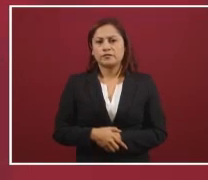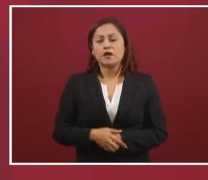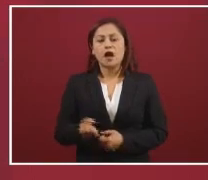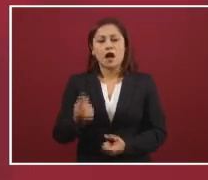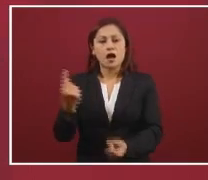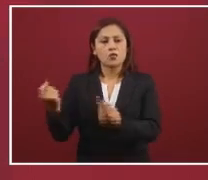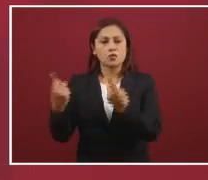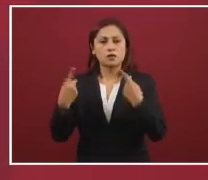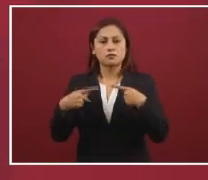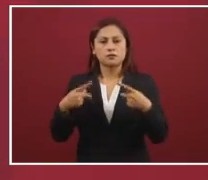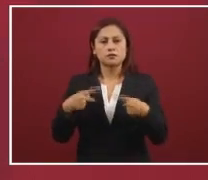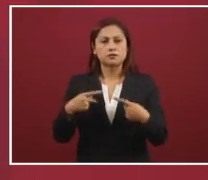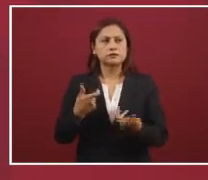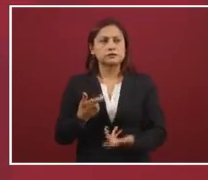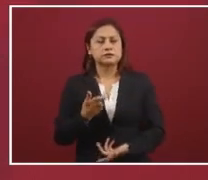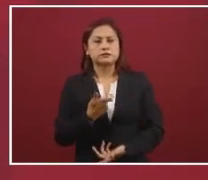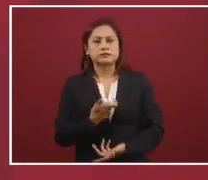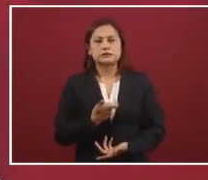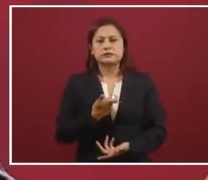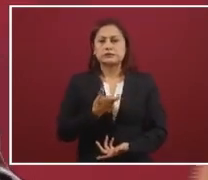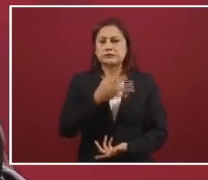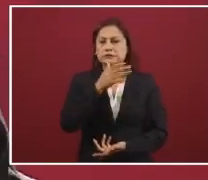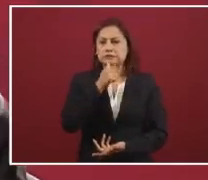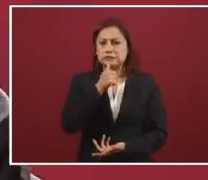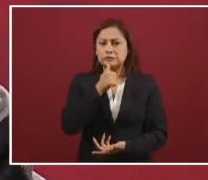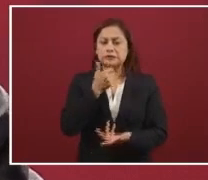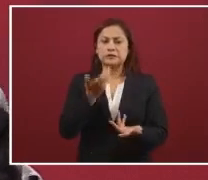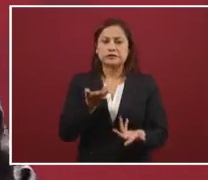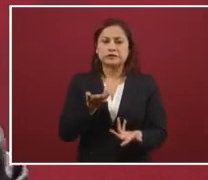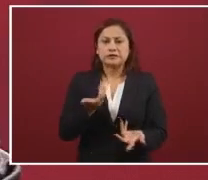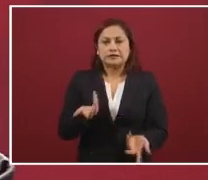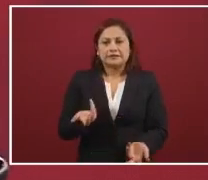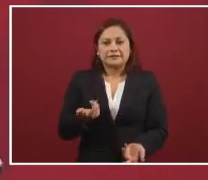pagar. No me gusta el término, pero